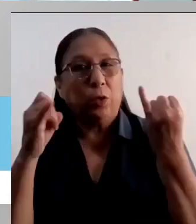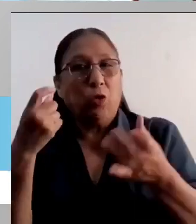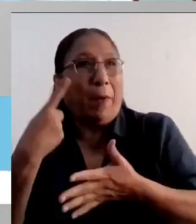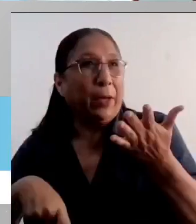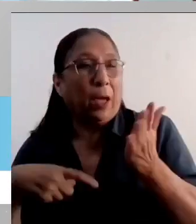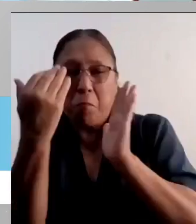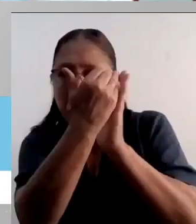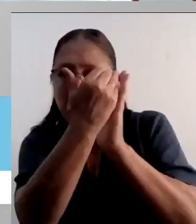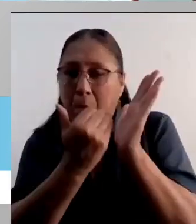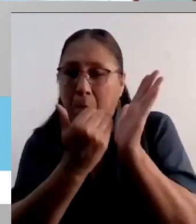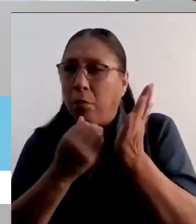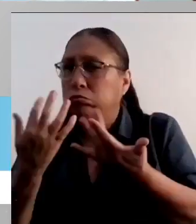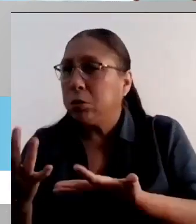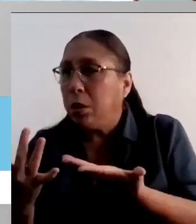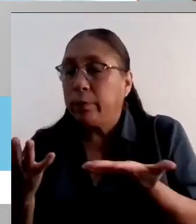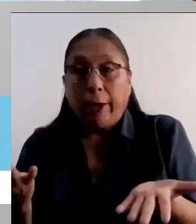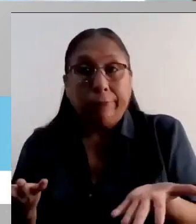pendiente?